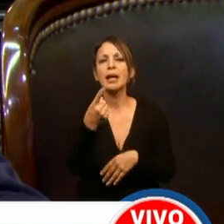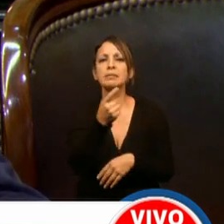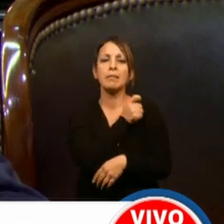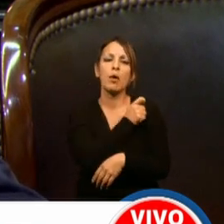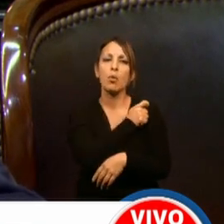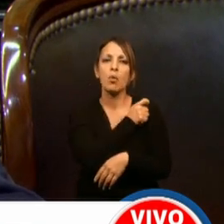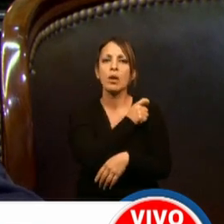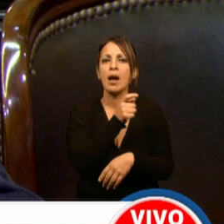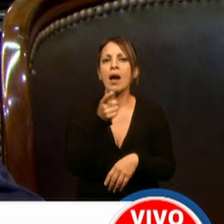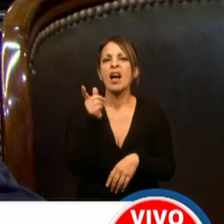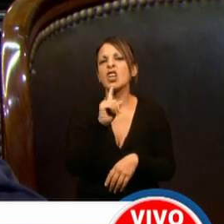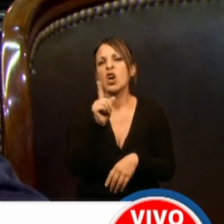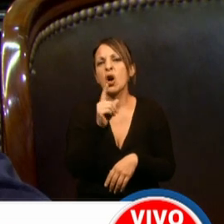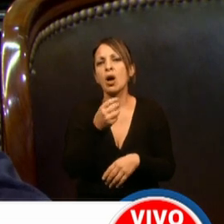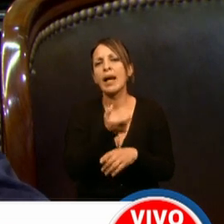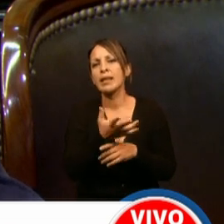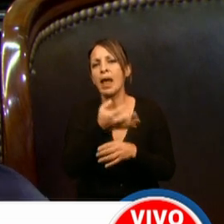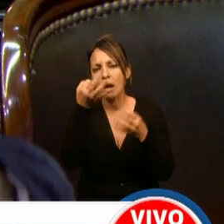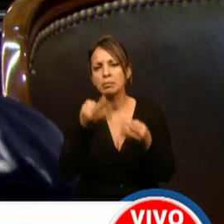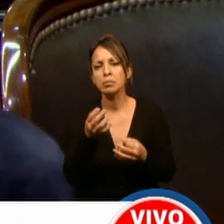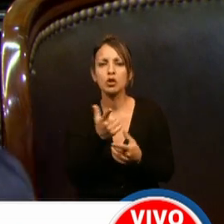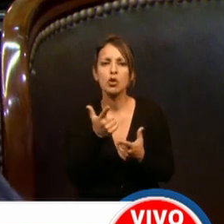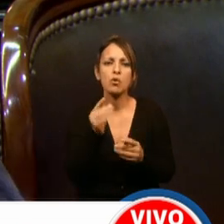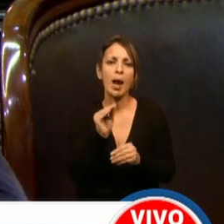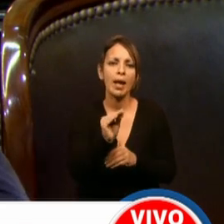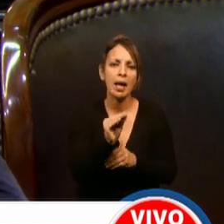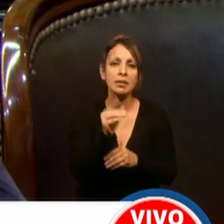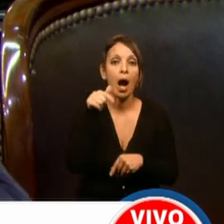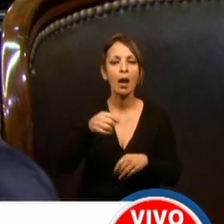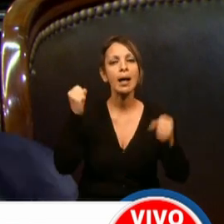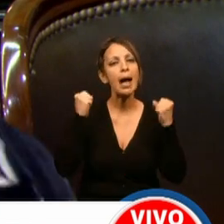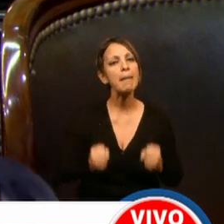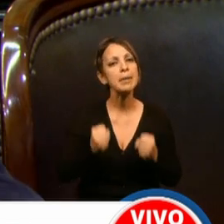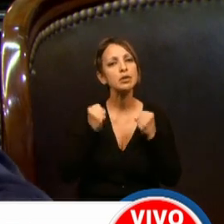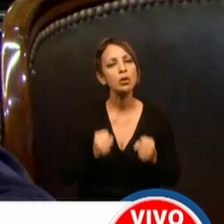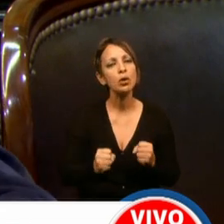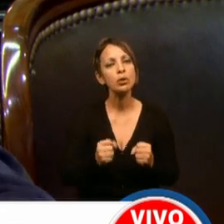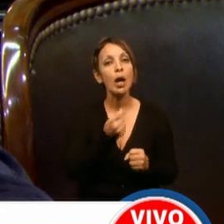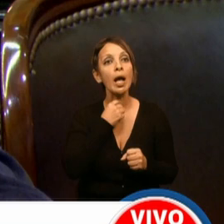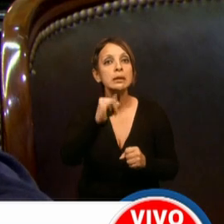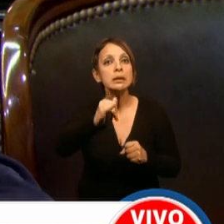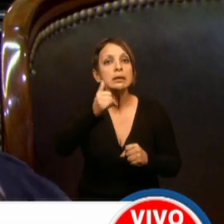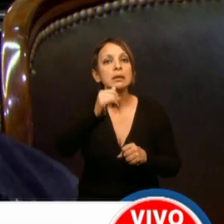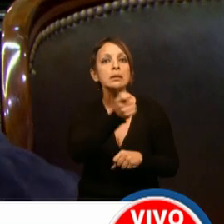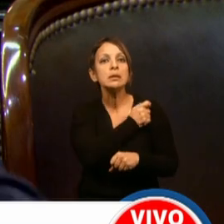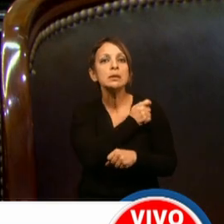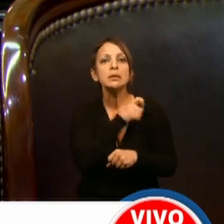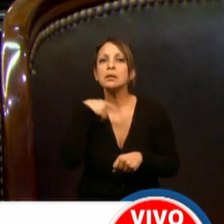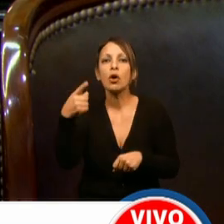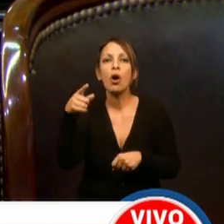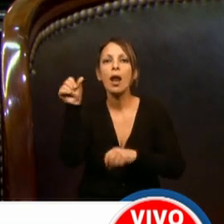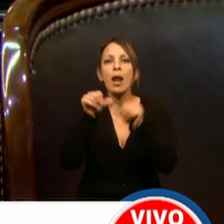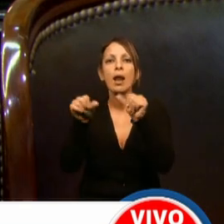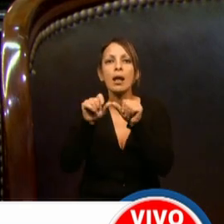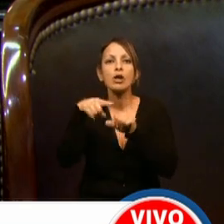la medida suficiente y ahora está en absolutamente encaprichados en ponerse una vacuna de un laboratorio